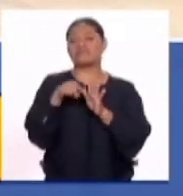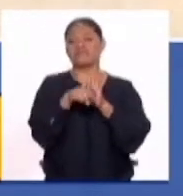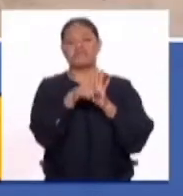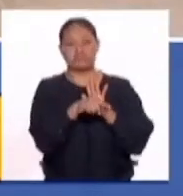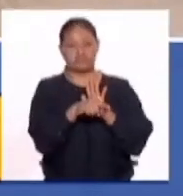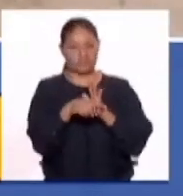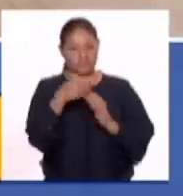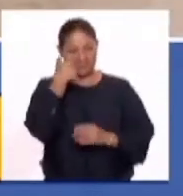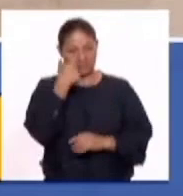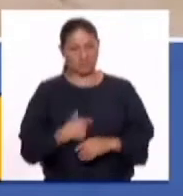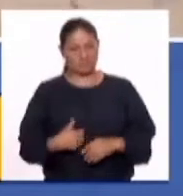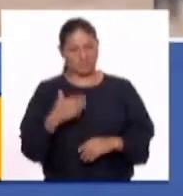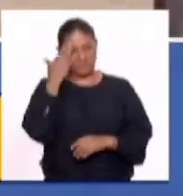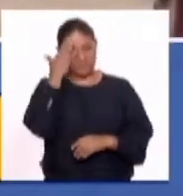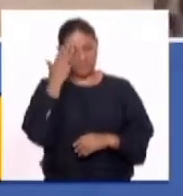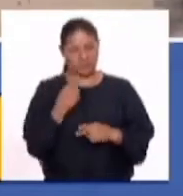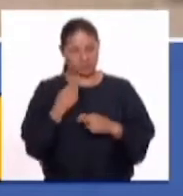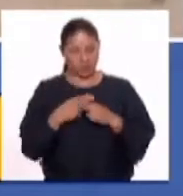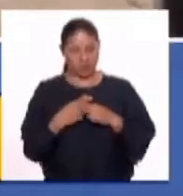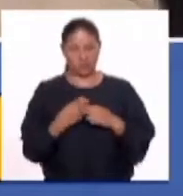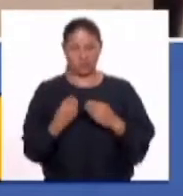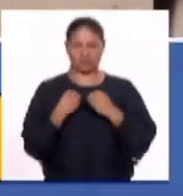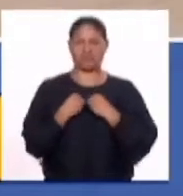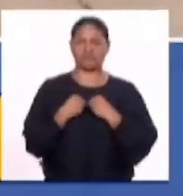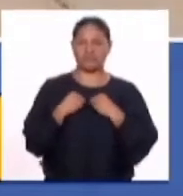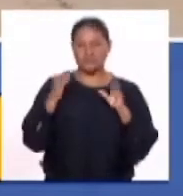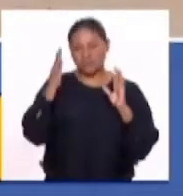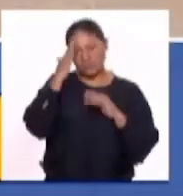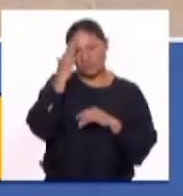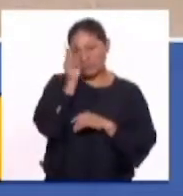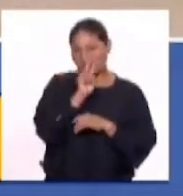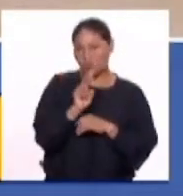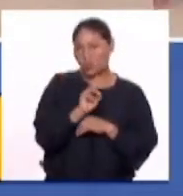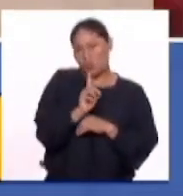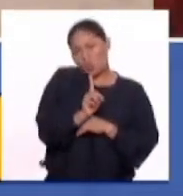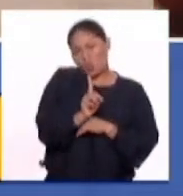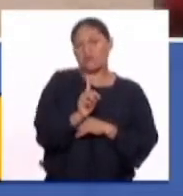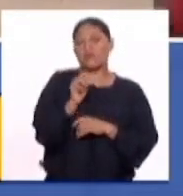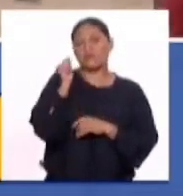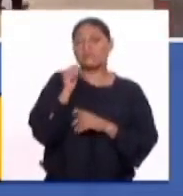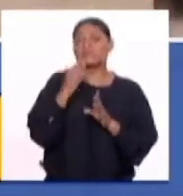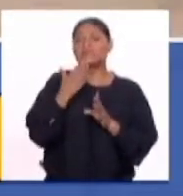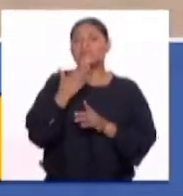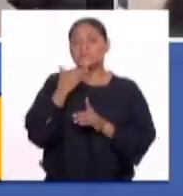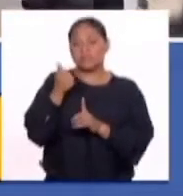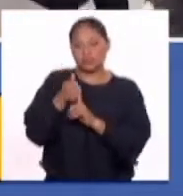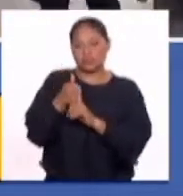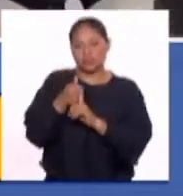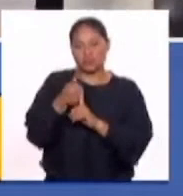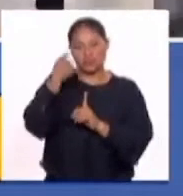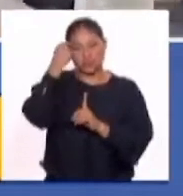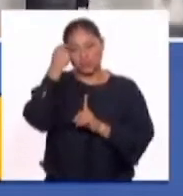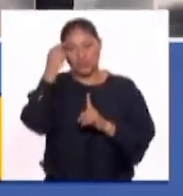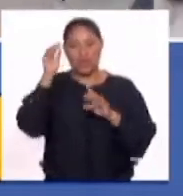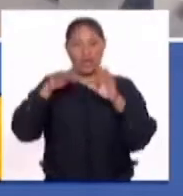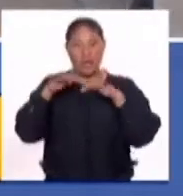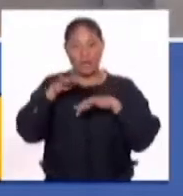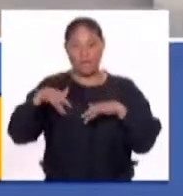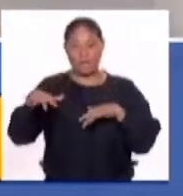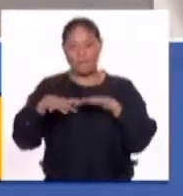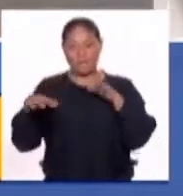no necesariamente tiene nacional. La delincuencia no tiene nacionalidad. ¿Ah? Claramente eso ha originado una